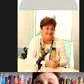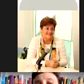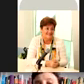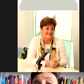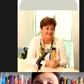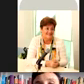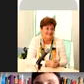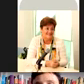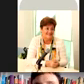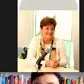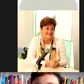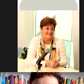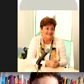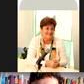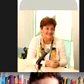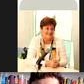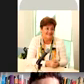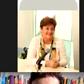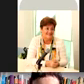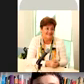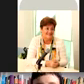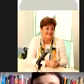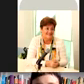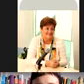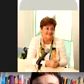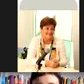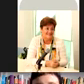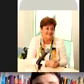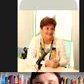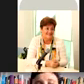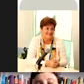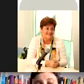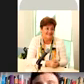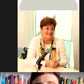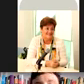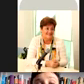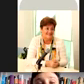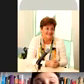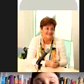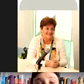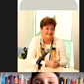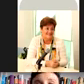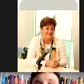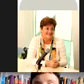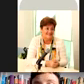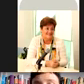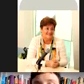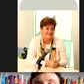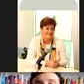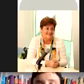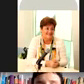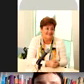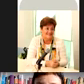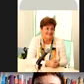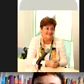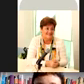acceder autónomamente a tomar sus decisiones. Entonces, con estos conceptos trabajamos mucho con el personal